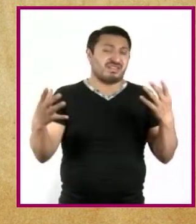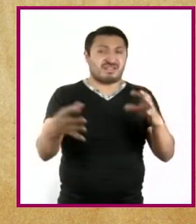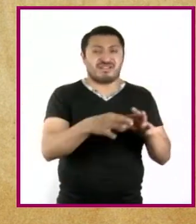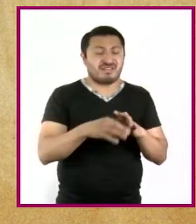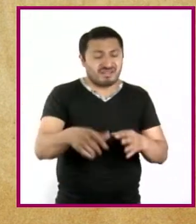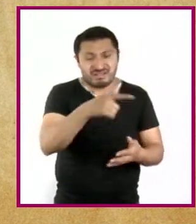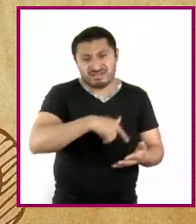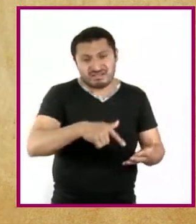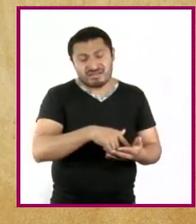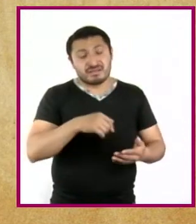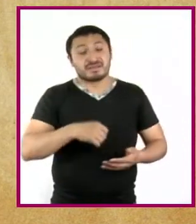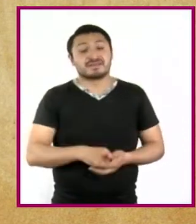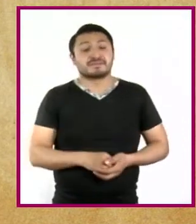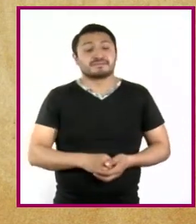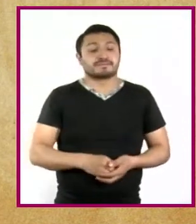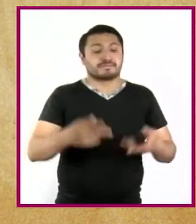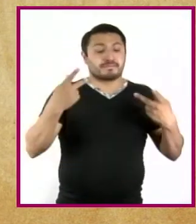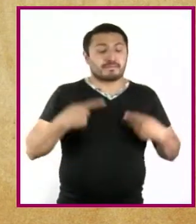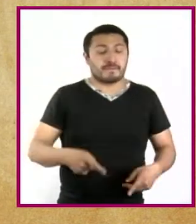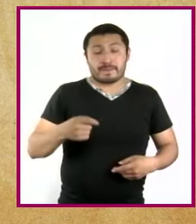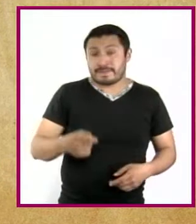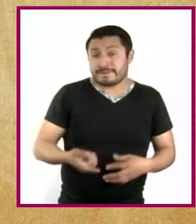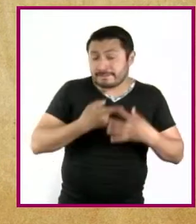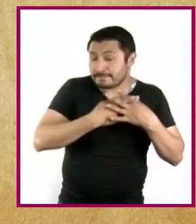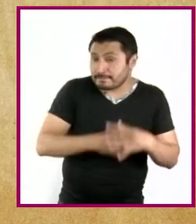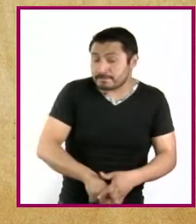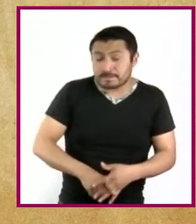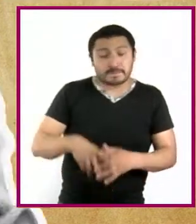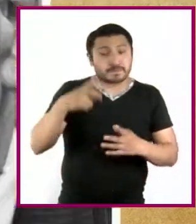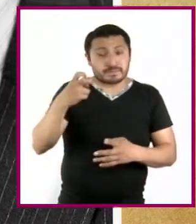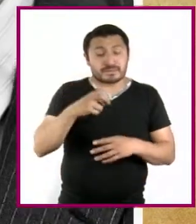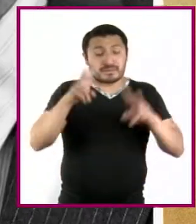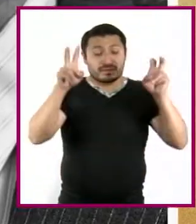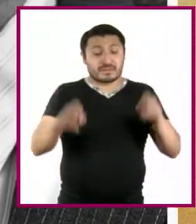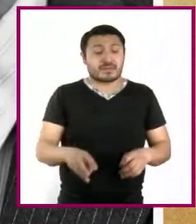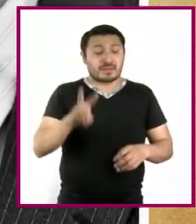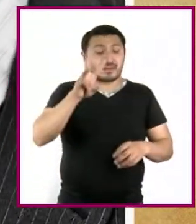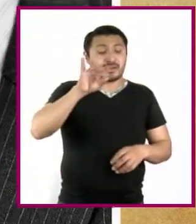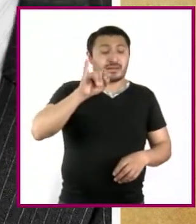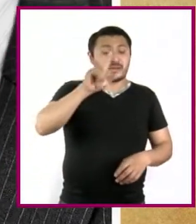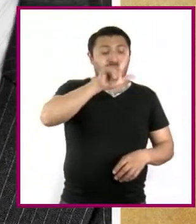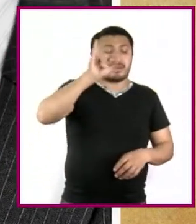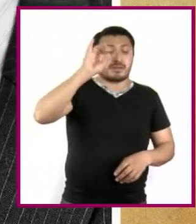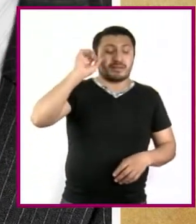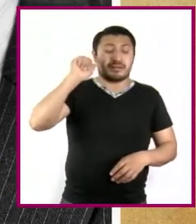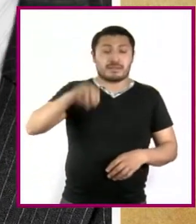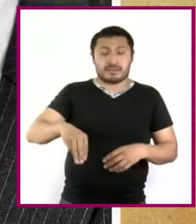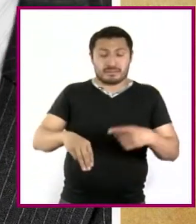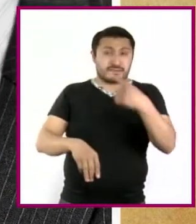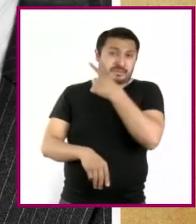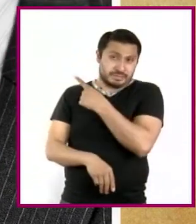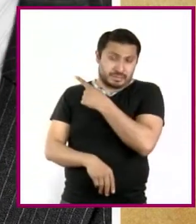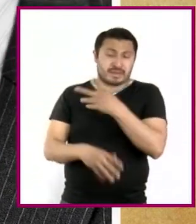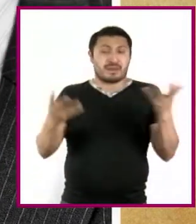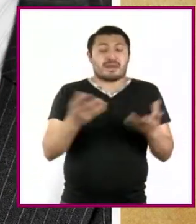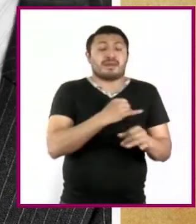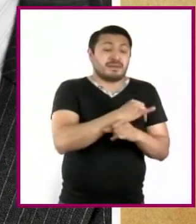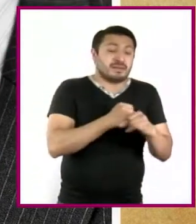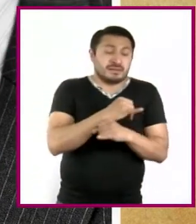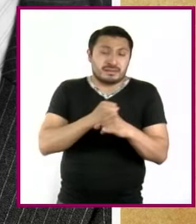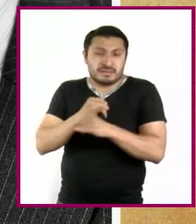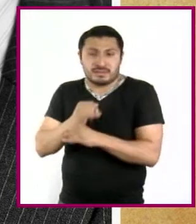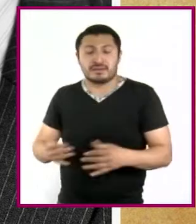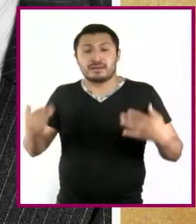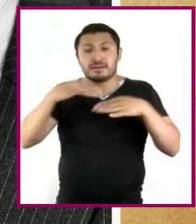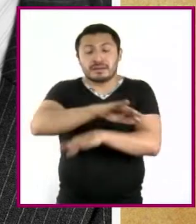local. Un pionero que sobresale en este respecto es William McNeill, que llevó a cabo estudios no solo